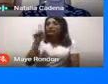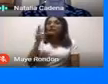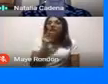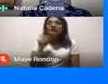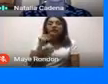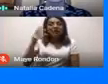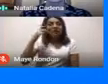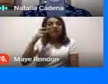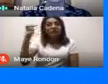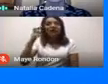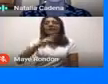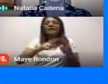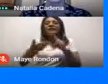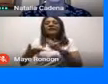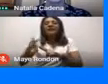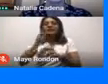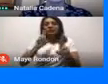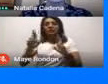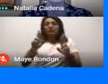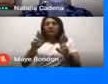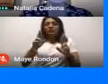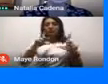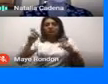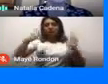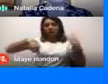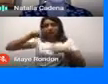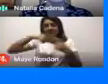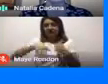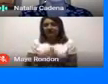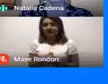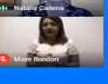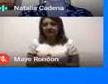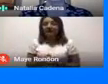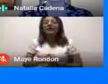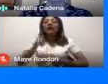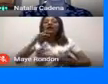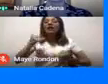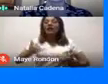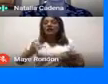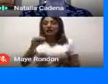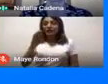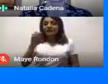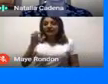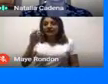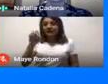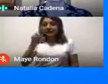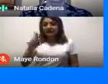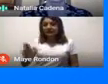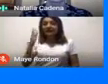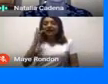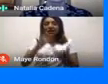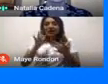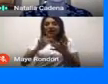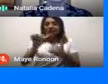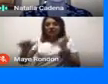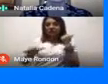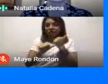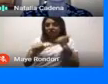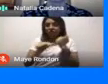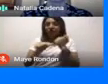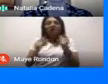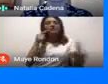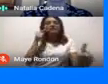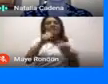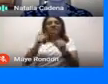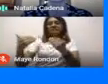profesional relacionada con la gestión del turismo. Actualmente, Beatriz hace parte del equipo de la Subdirección de Gestión de Destino encargada